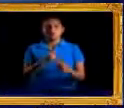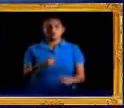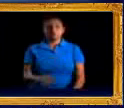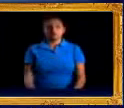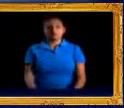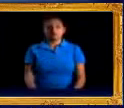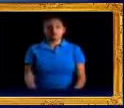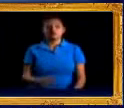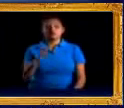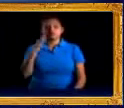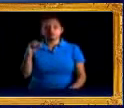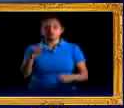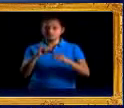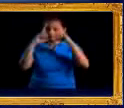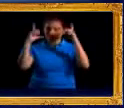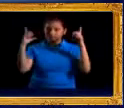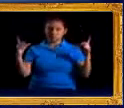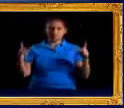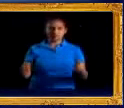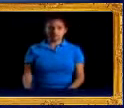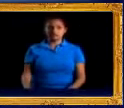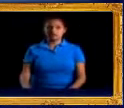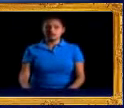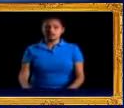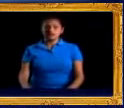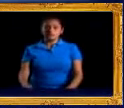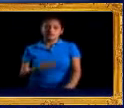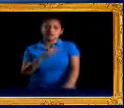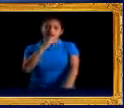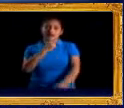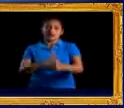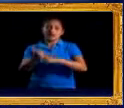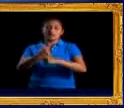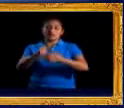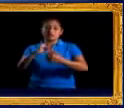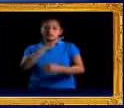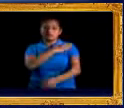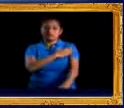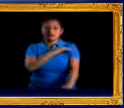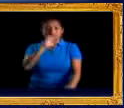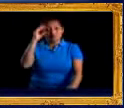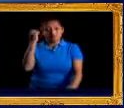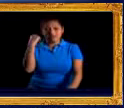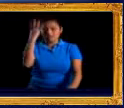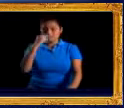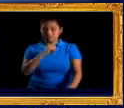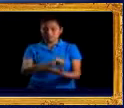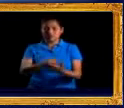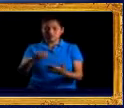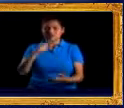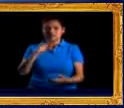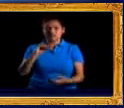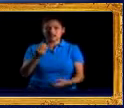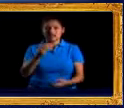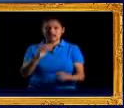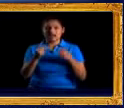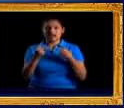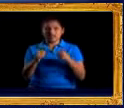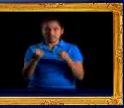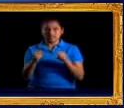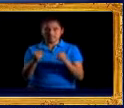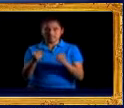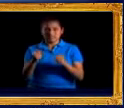qué extraordinario que haya aparecido el año de la misericordia, porque el Espíritu Santo es el que hace volver al mundo de pecado,